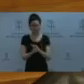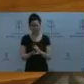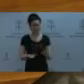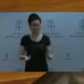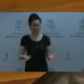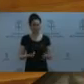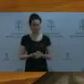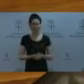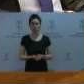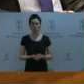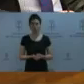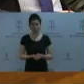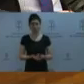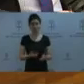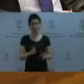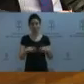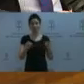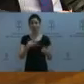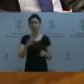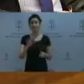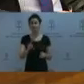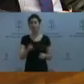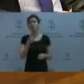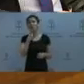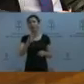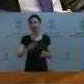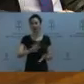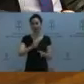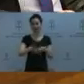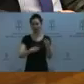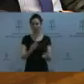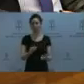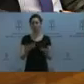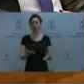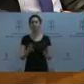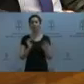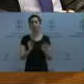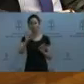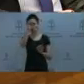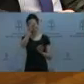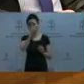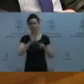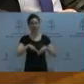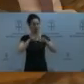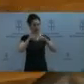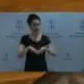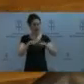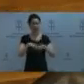espero que cambien. En cuanto a posiciones que tienen que analizarse con una perspectiva ahora de